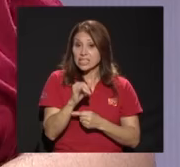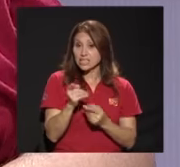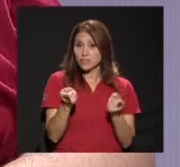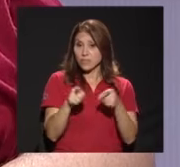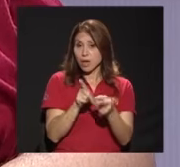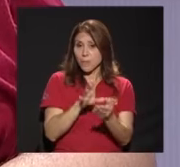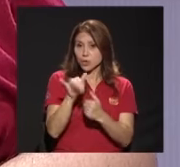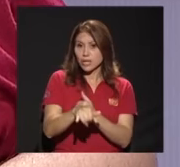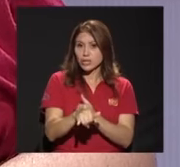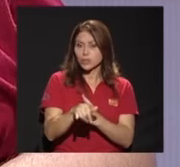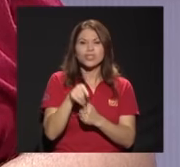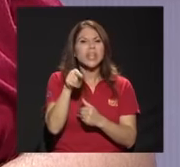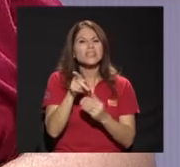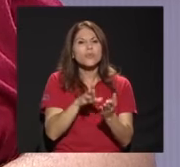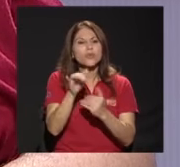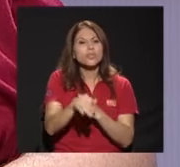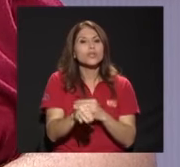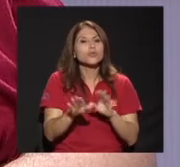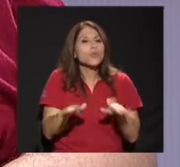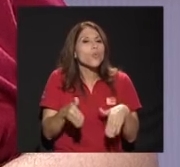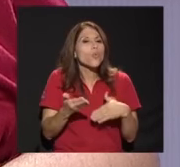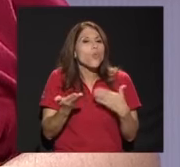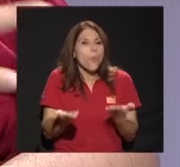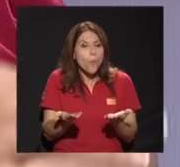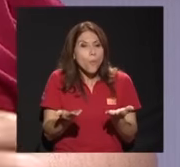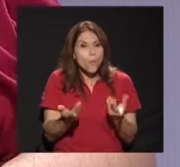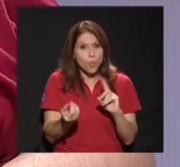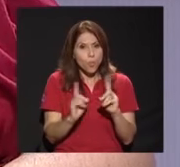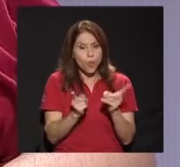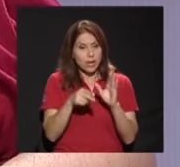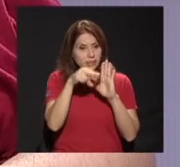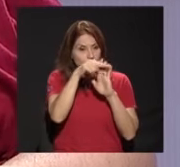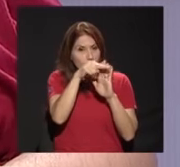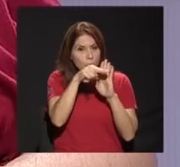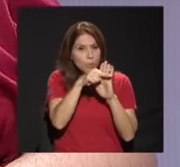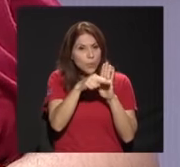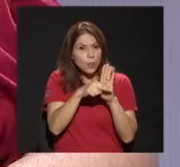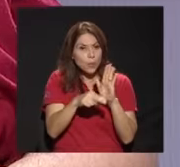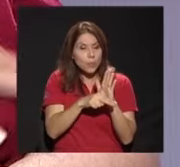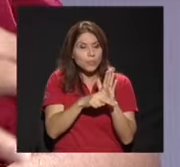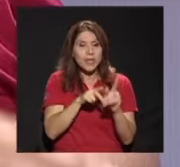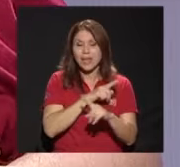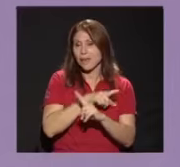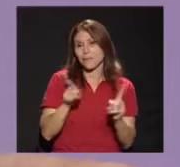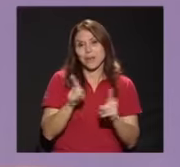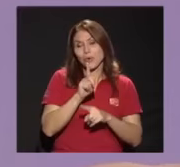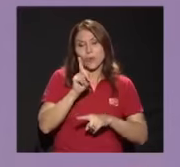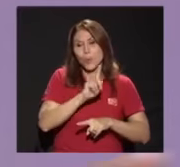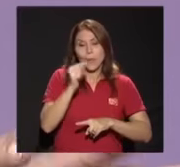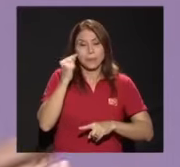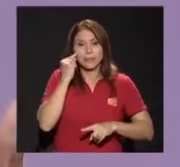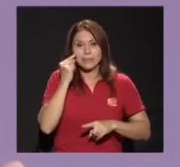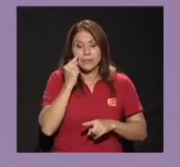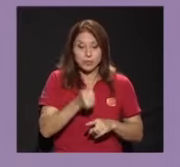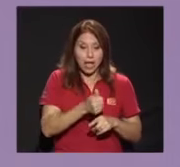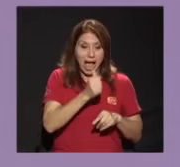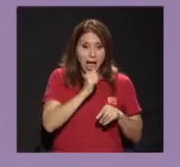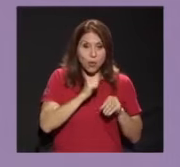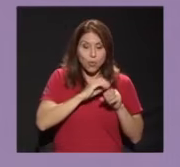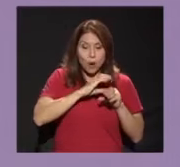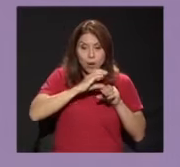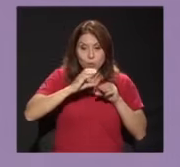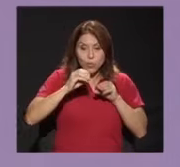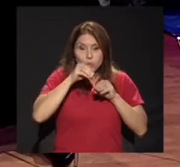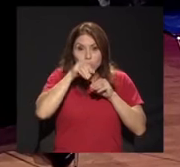que van a tener? Pero no se mete con proyectos específicos, digamos, de poder trasladar aguas de un lugar a otro. No Eso obstante, es parte